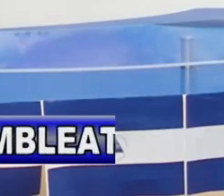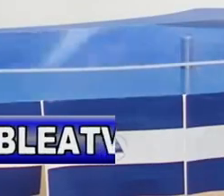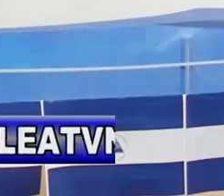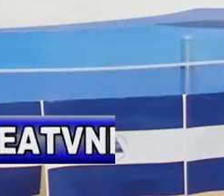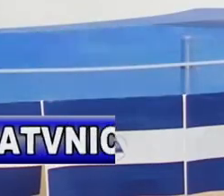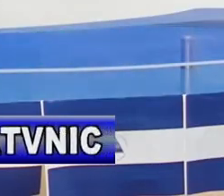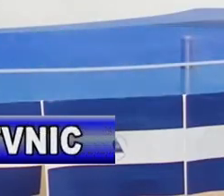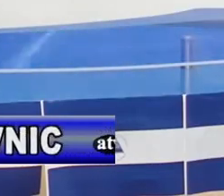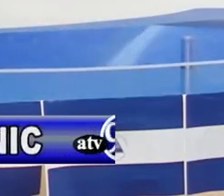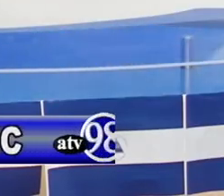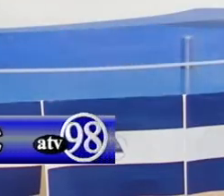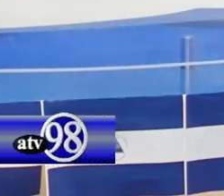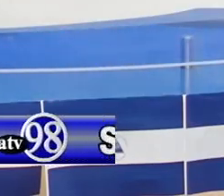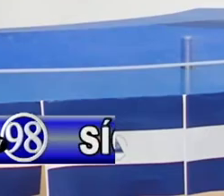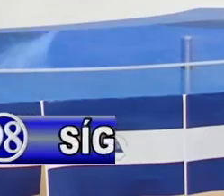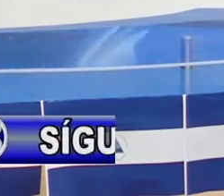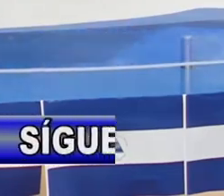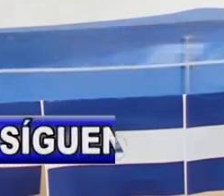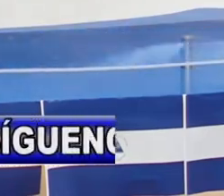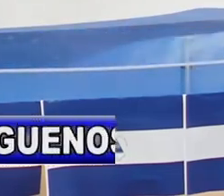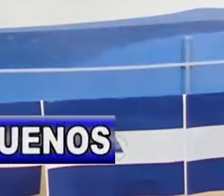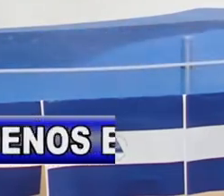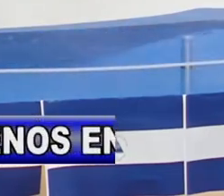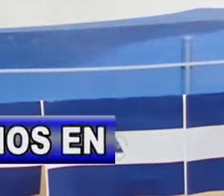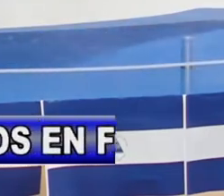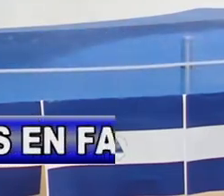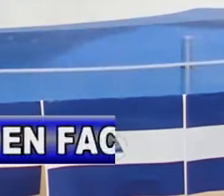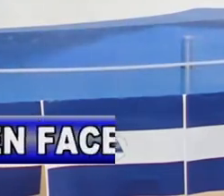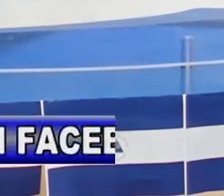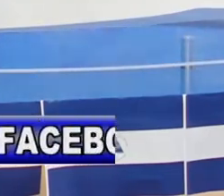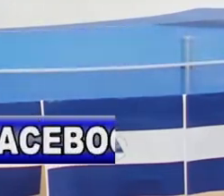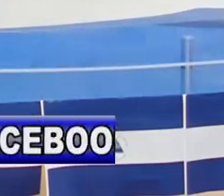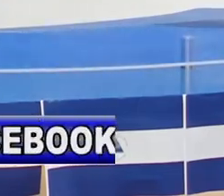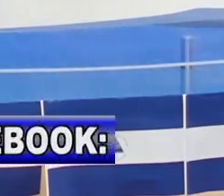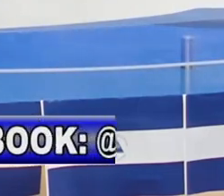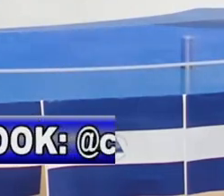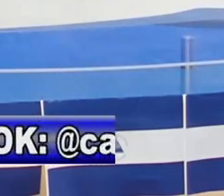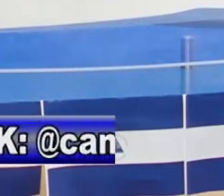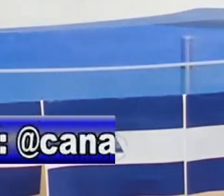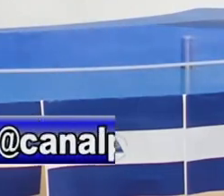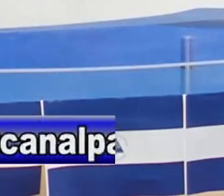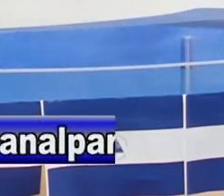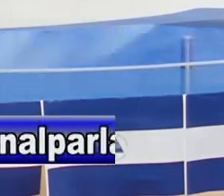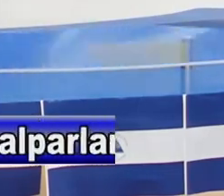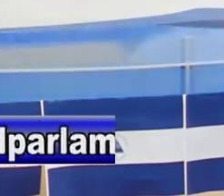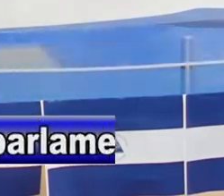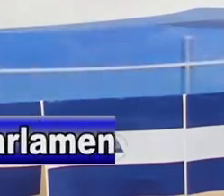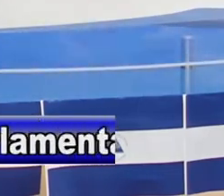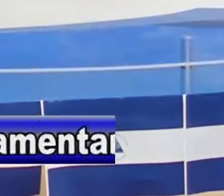Las principales noticias de lo que acontece en el mundo se los presentamos en nuestro segmento de internacionales.